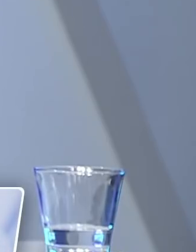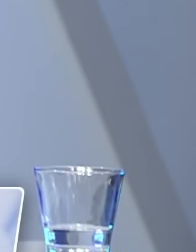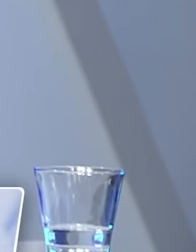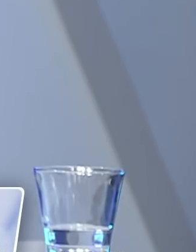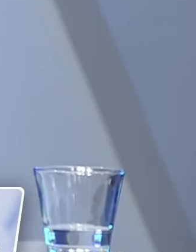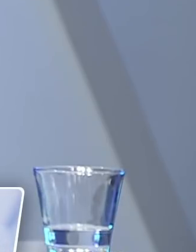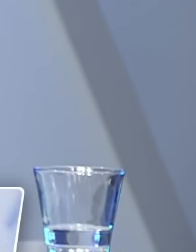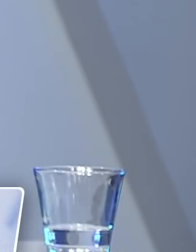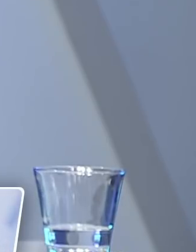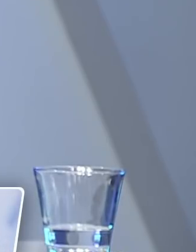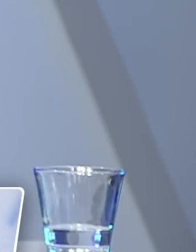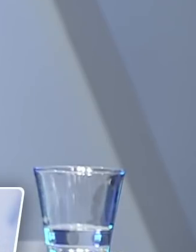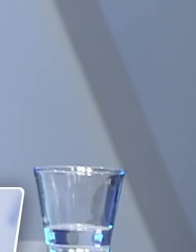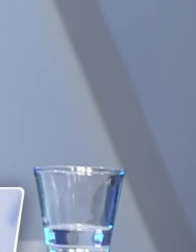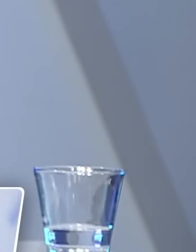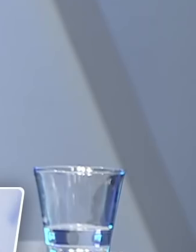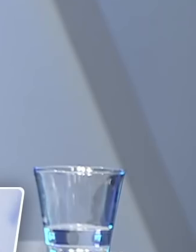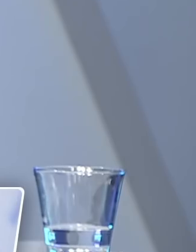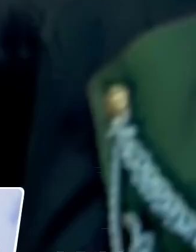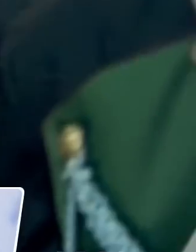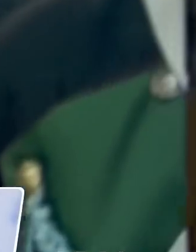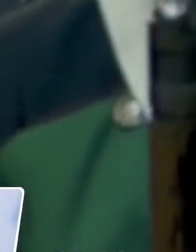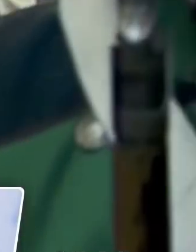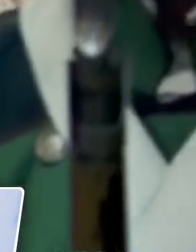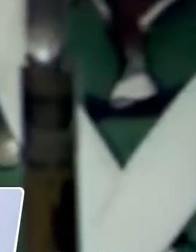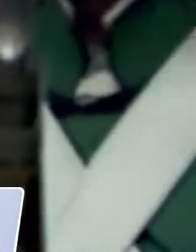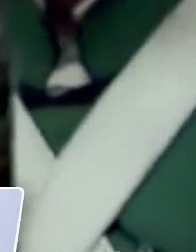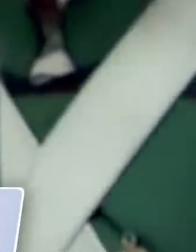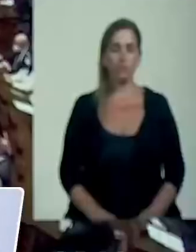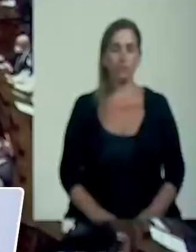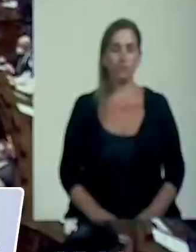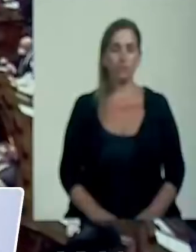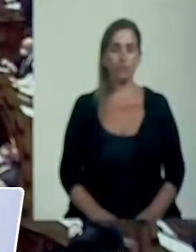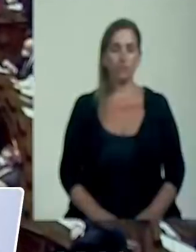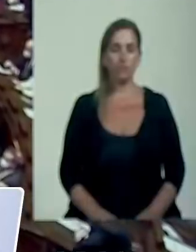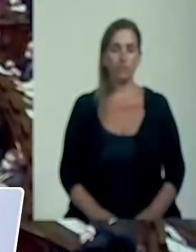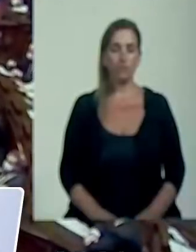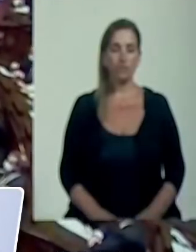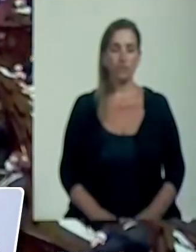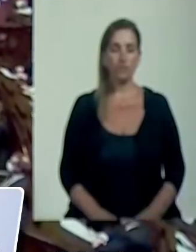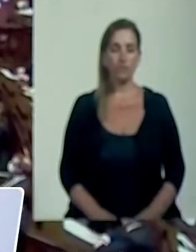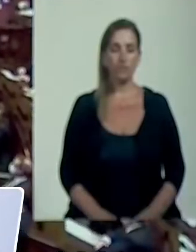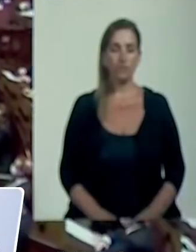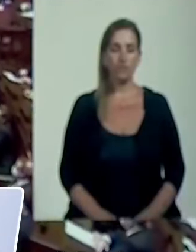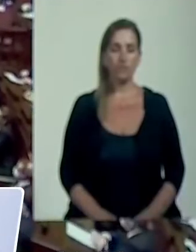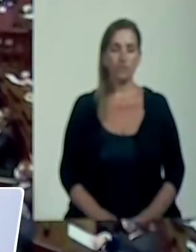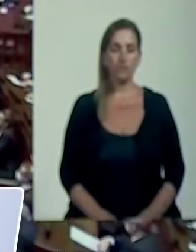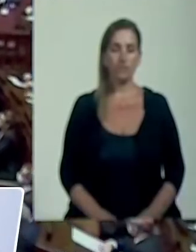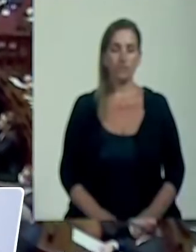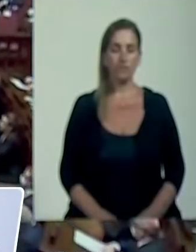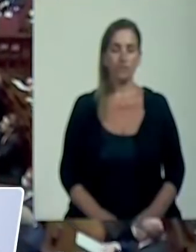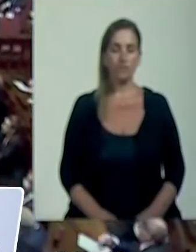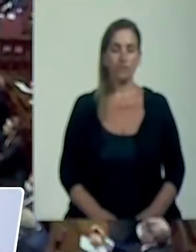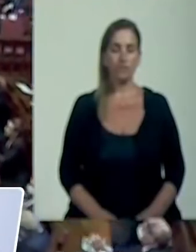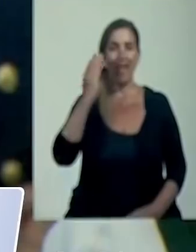eso es una actitud responsable me parece no perdón si yo entiendo bien el planteo que de restablecer por ley lo mismo que fue derogado por